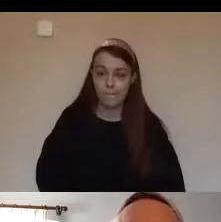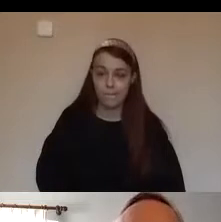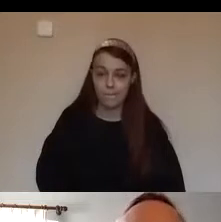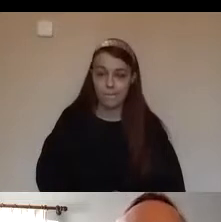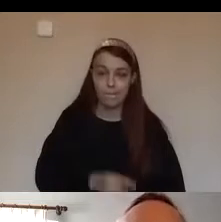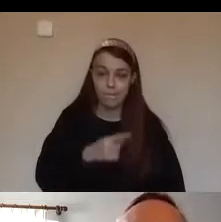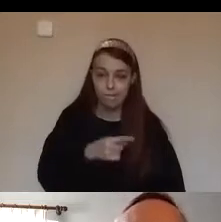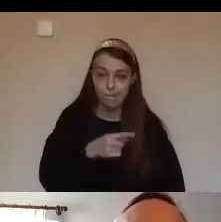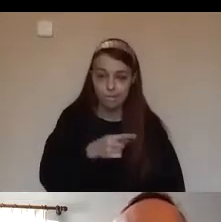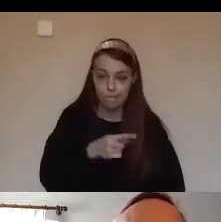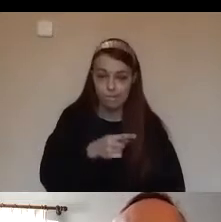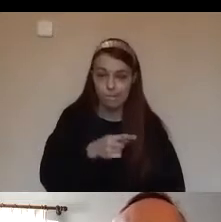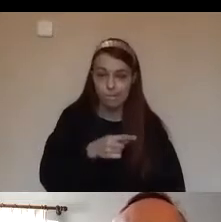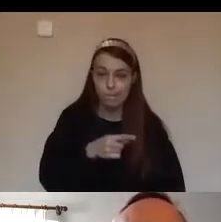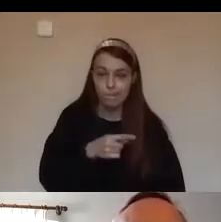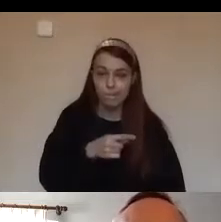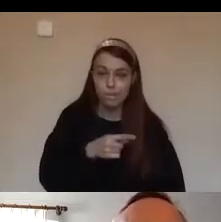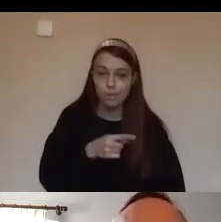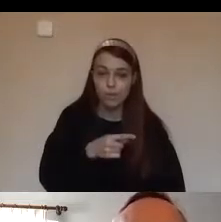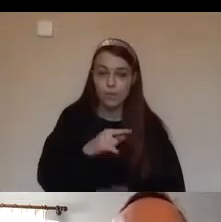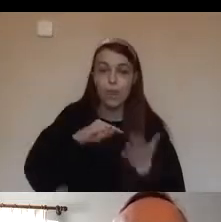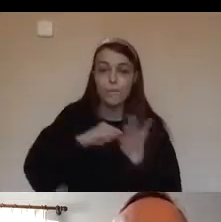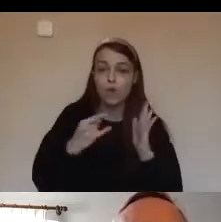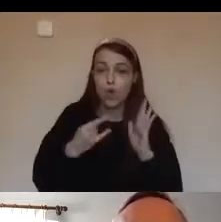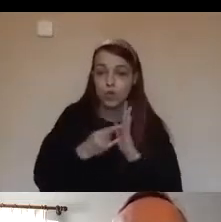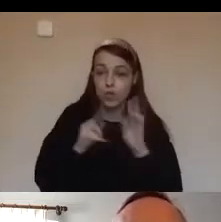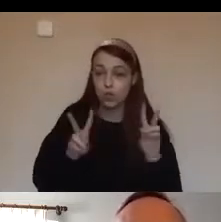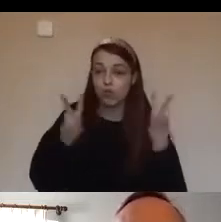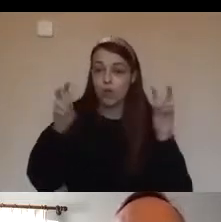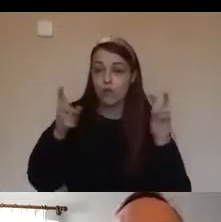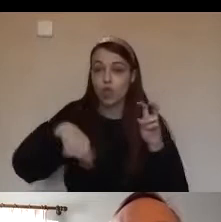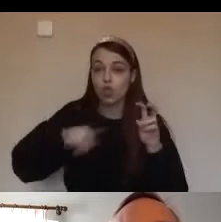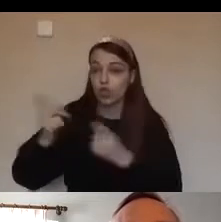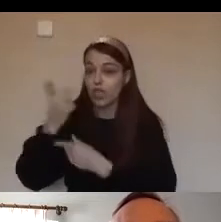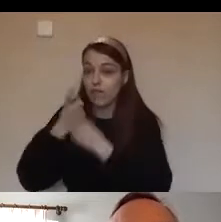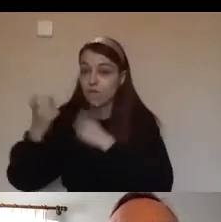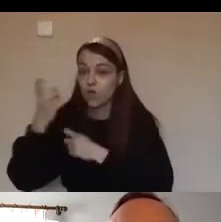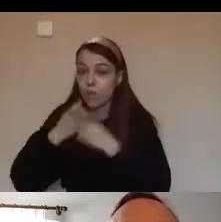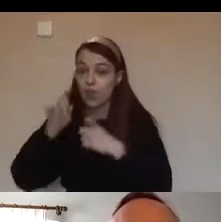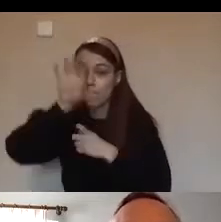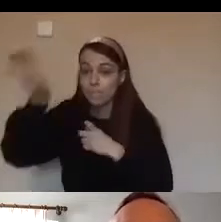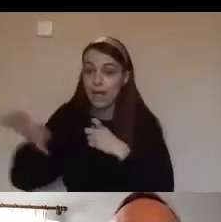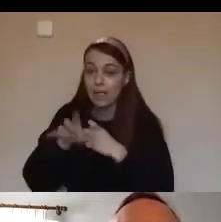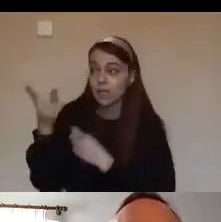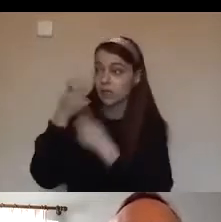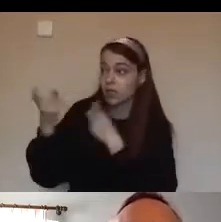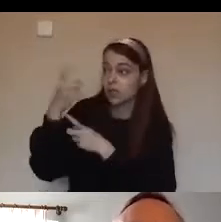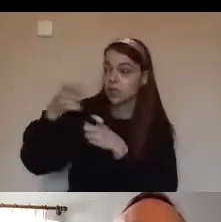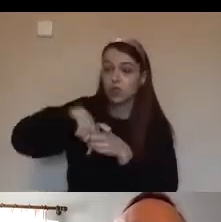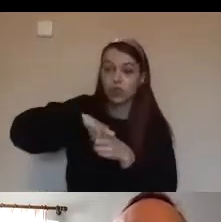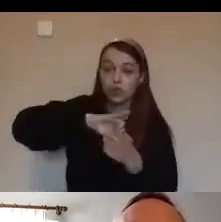Estos son los pilotos en los que recopilaremos información de los diferentes países